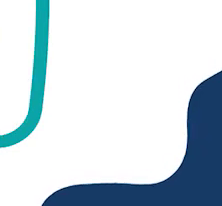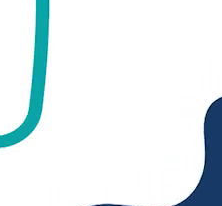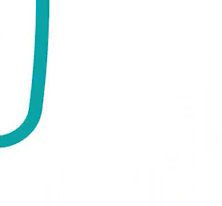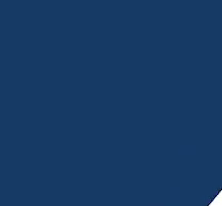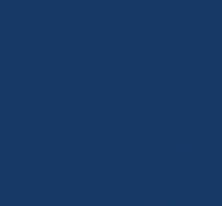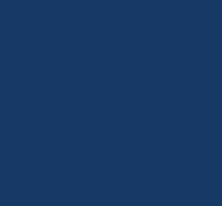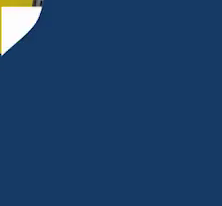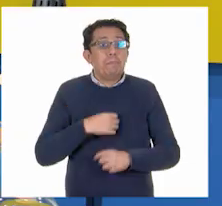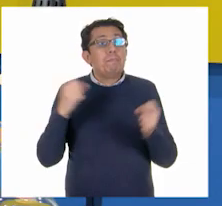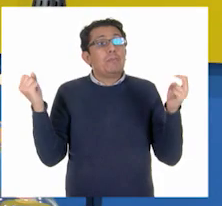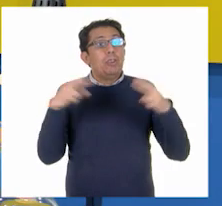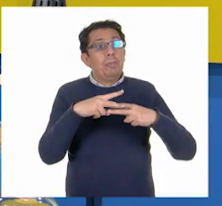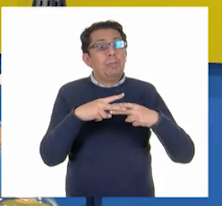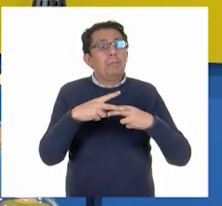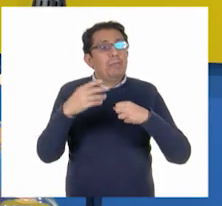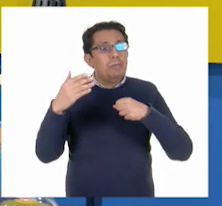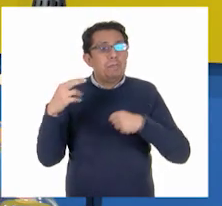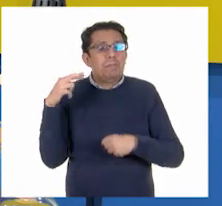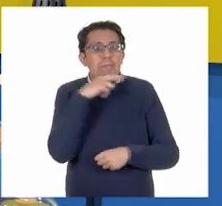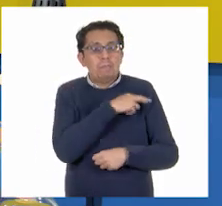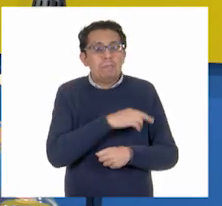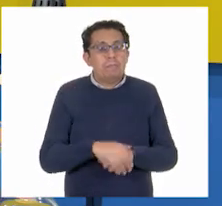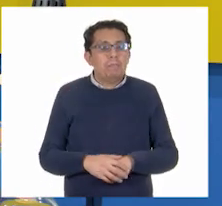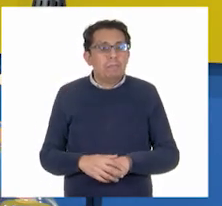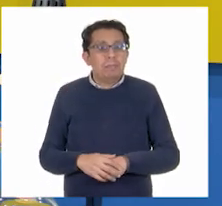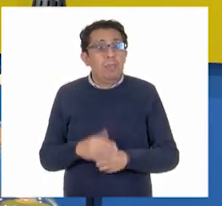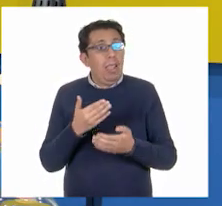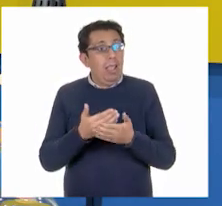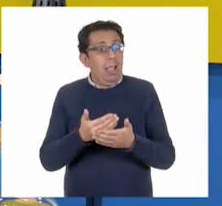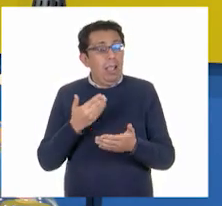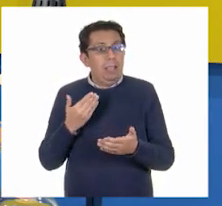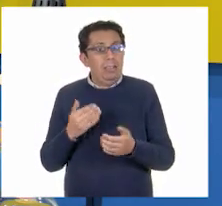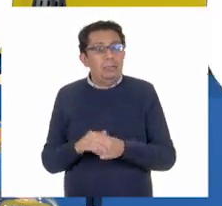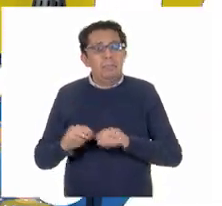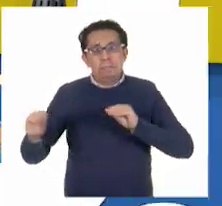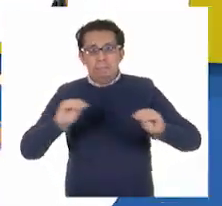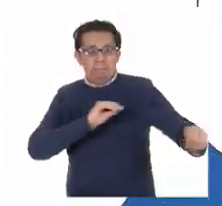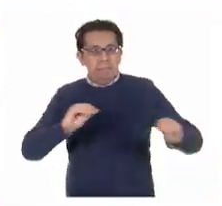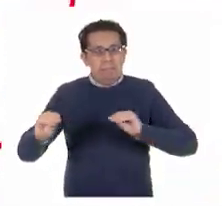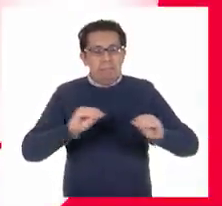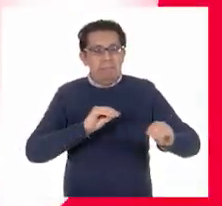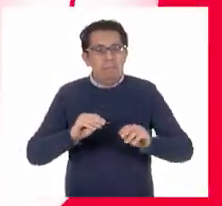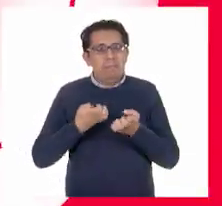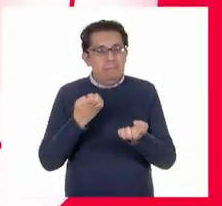Nos vemos, hasta la próxima. Pero antes, a movernos un poco.